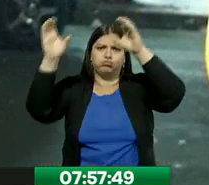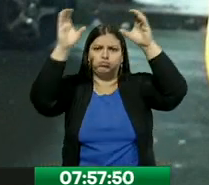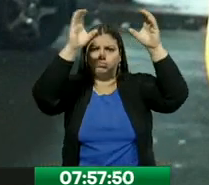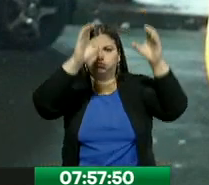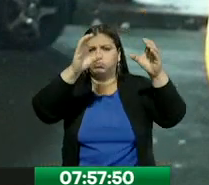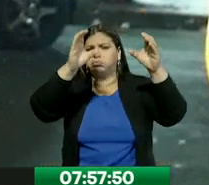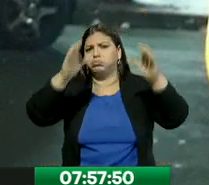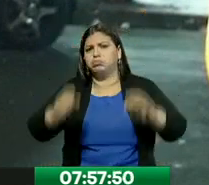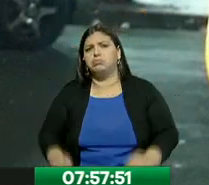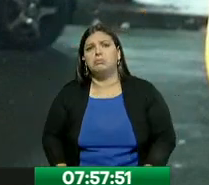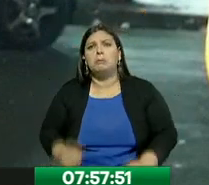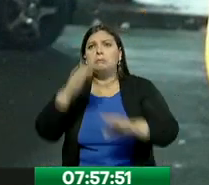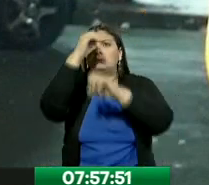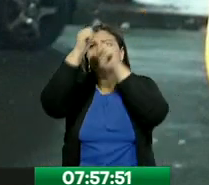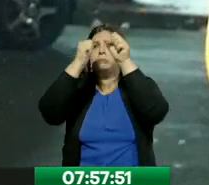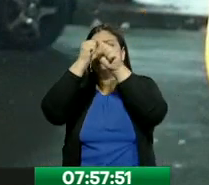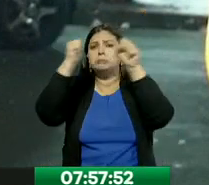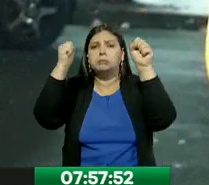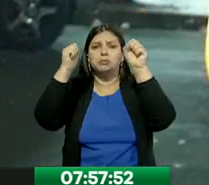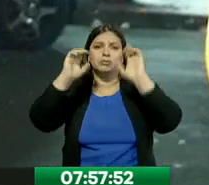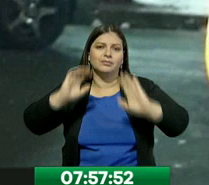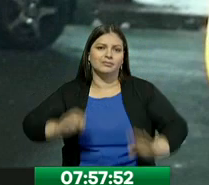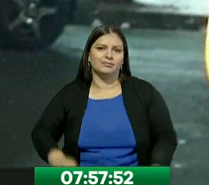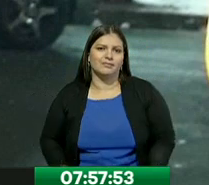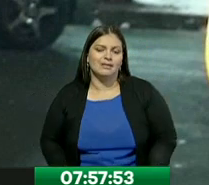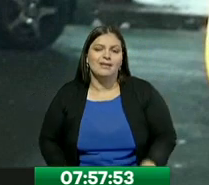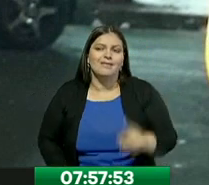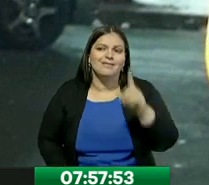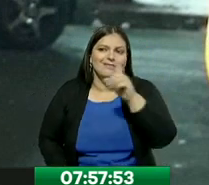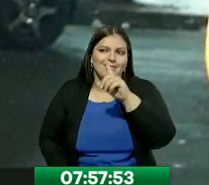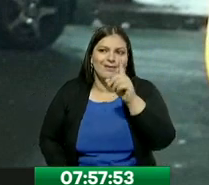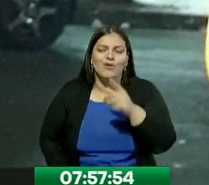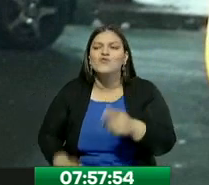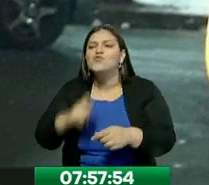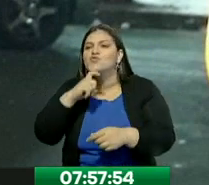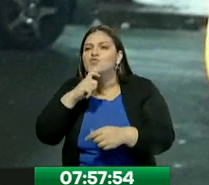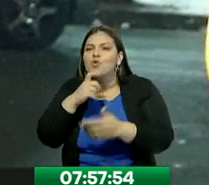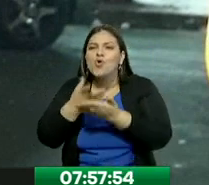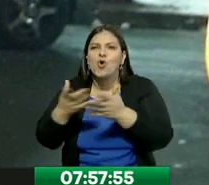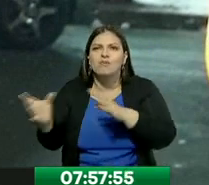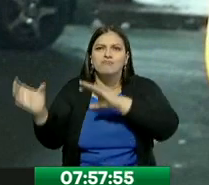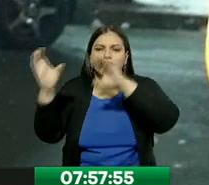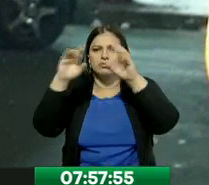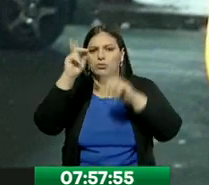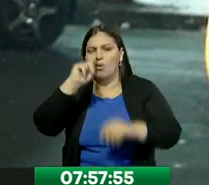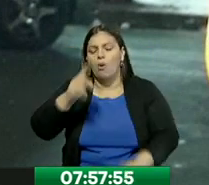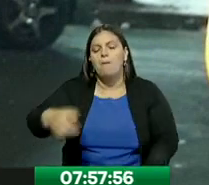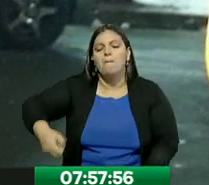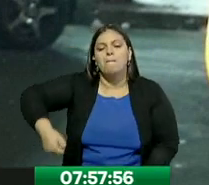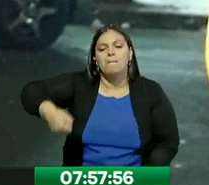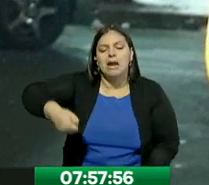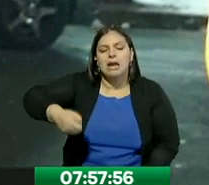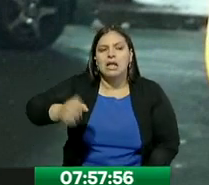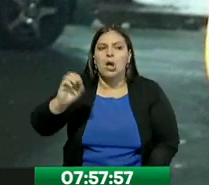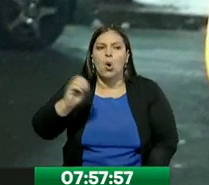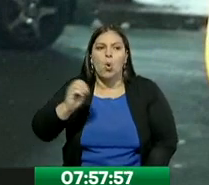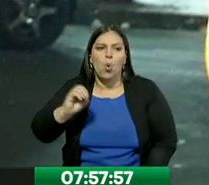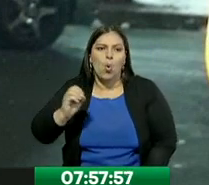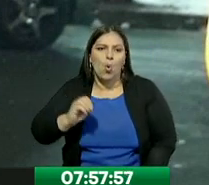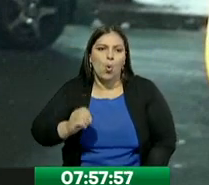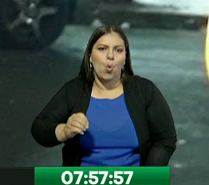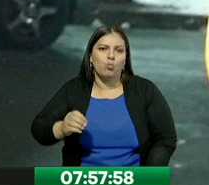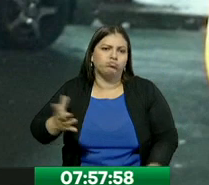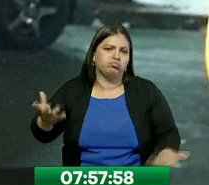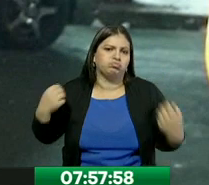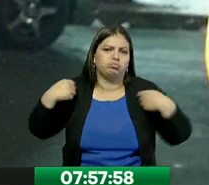caiga, pero tampoco. No, pues tú, eso es para llevar una maleta, una mochila, por ahí algo que no tenga mucho peso. Para eso están